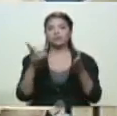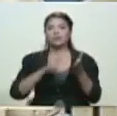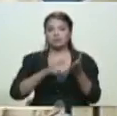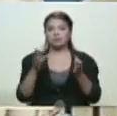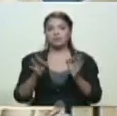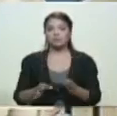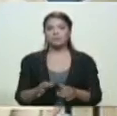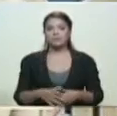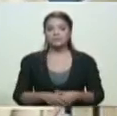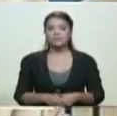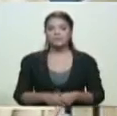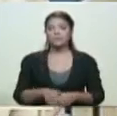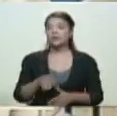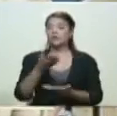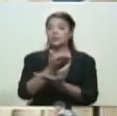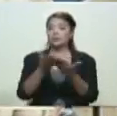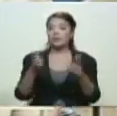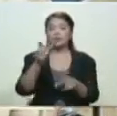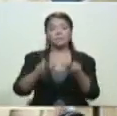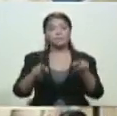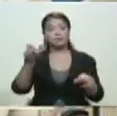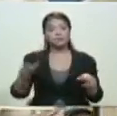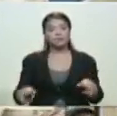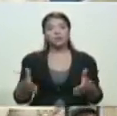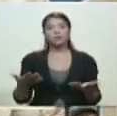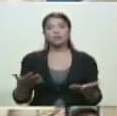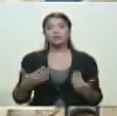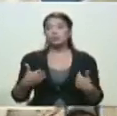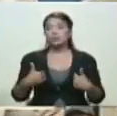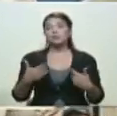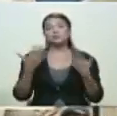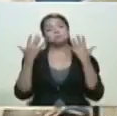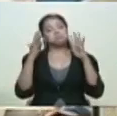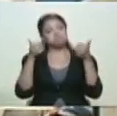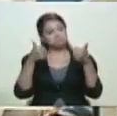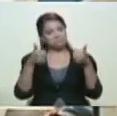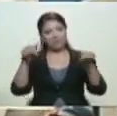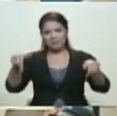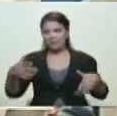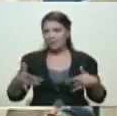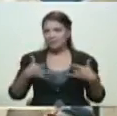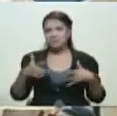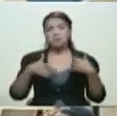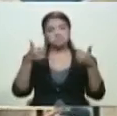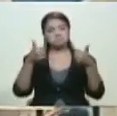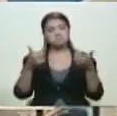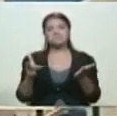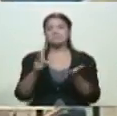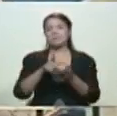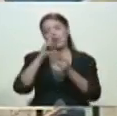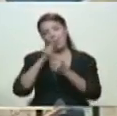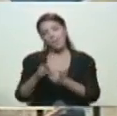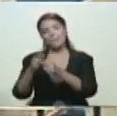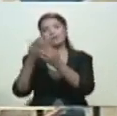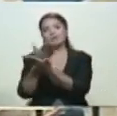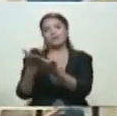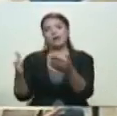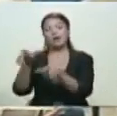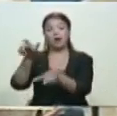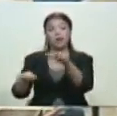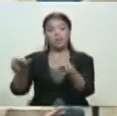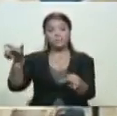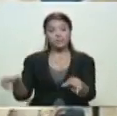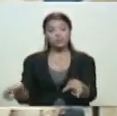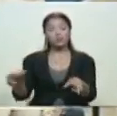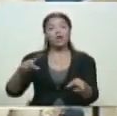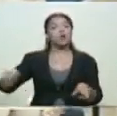Bueno, compañeros y compañeras, yo celebro esta actividad y me sumo al homenaje que hoy le estamos rindiendo